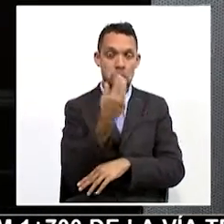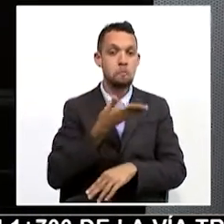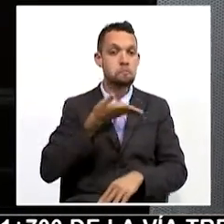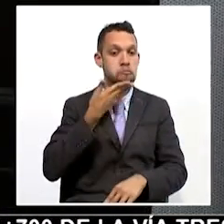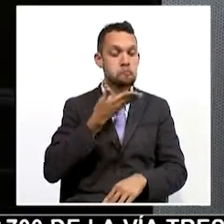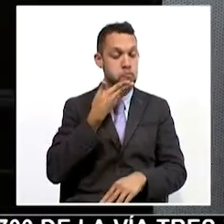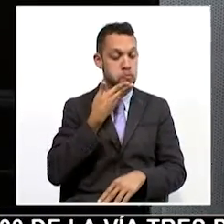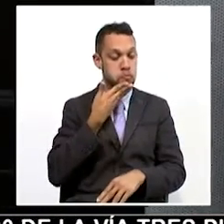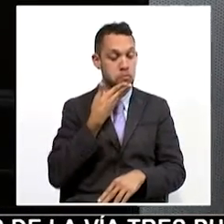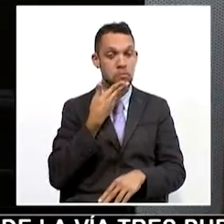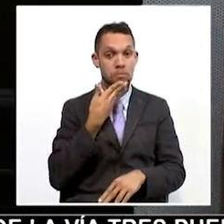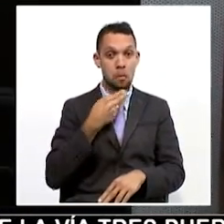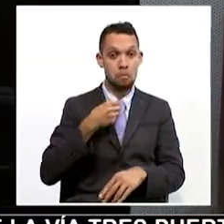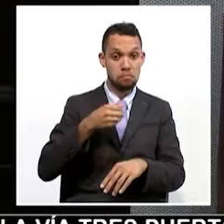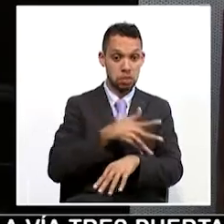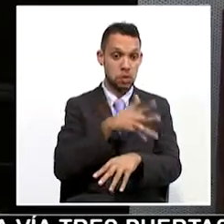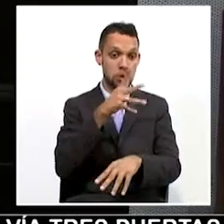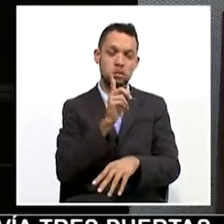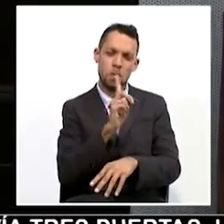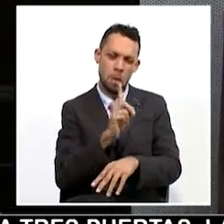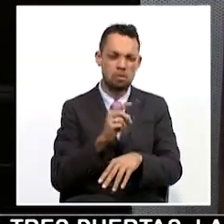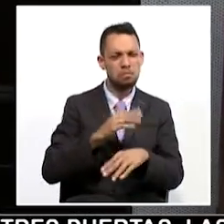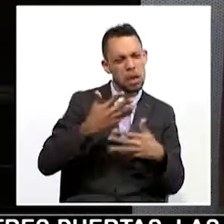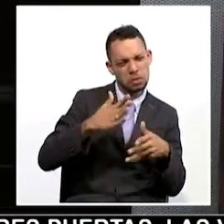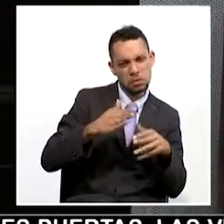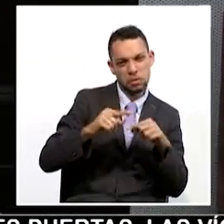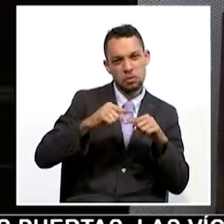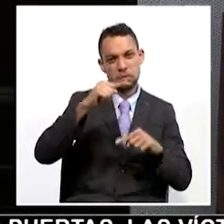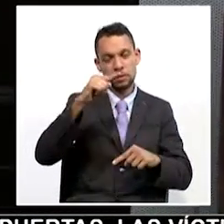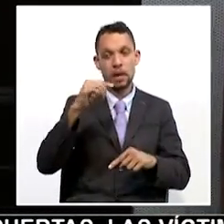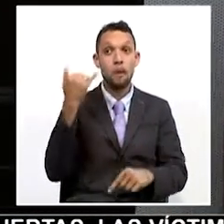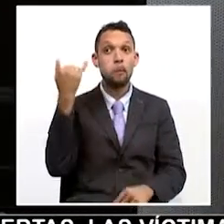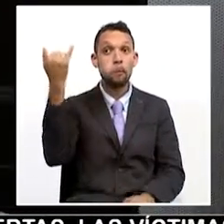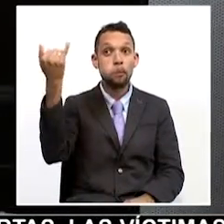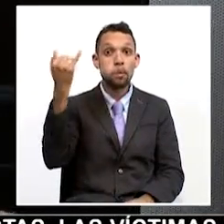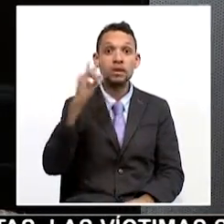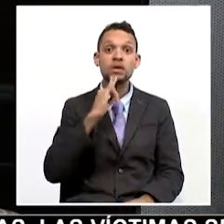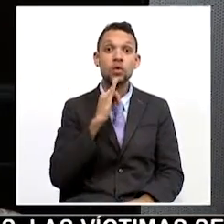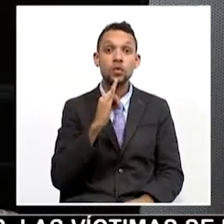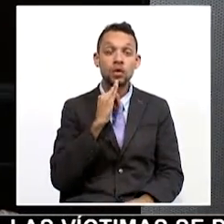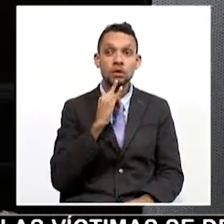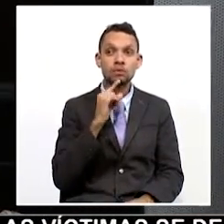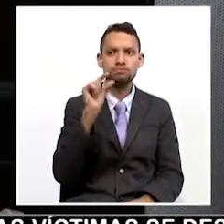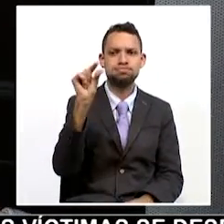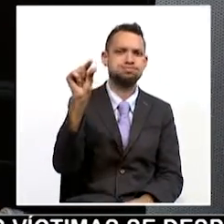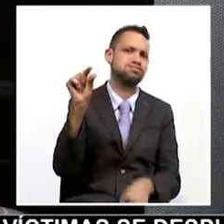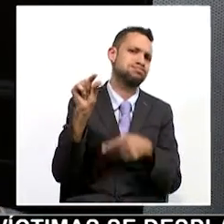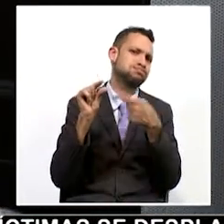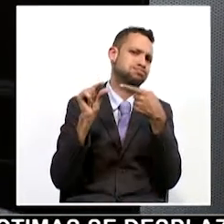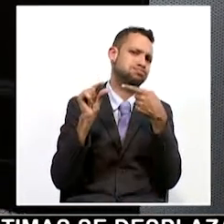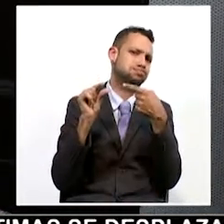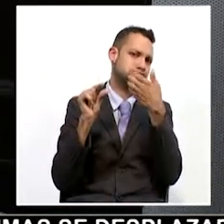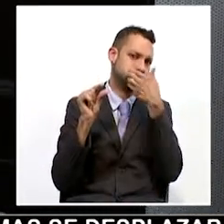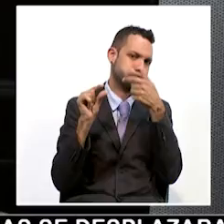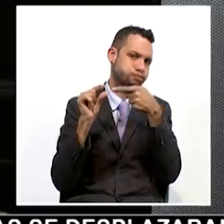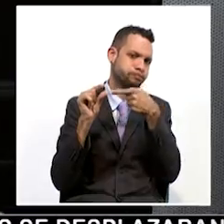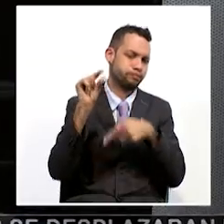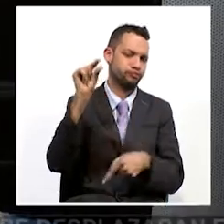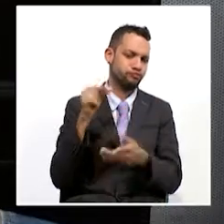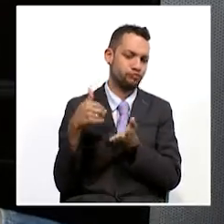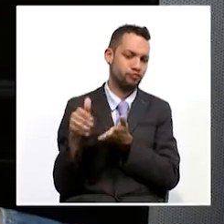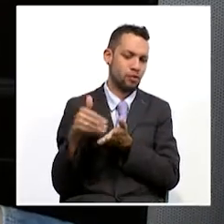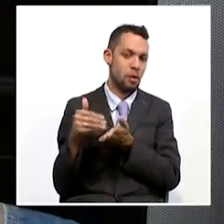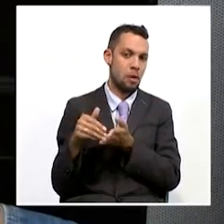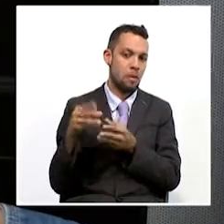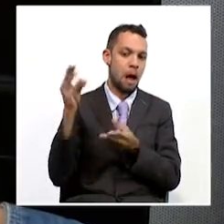No digamos que mucho, pero es buen dinero. Pero pues allá para mí me parece que es muy poco dinero, que pues es algo